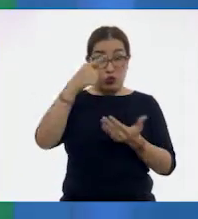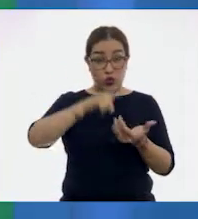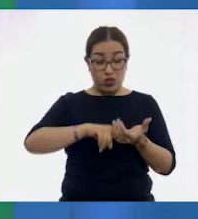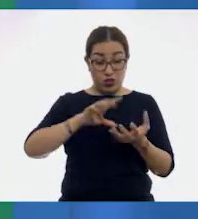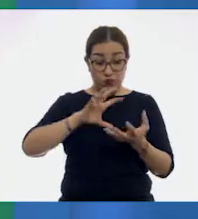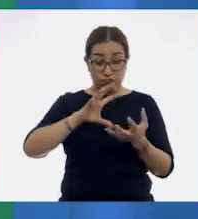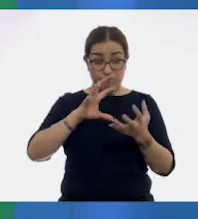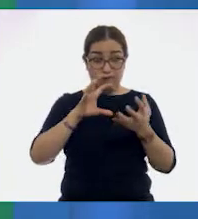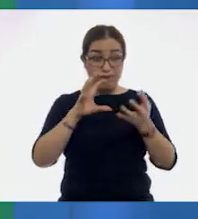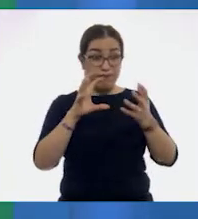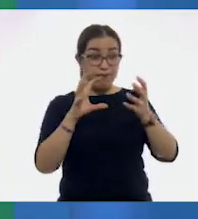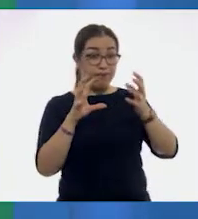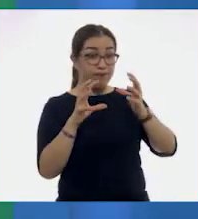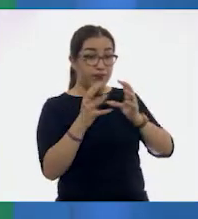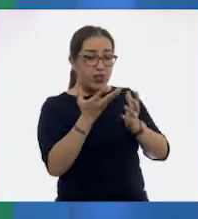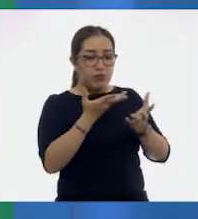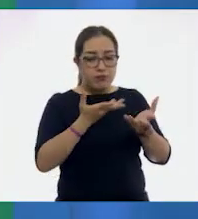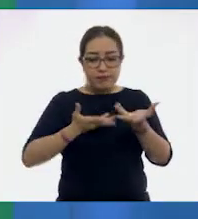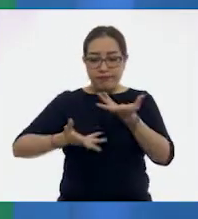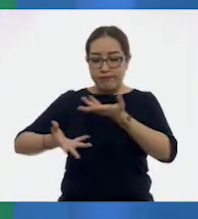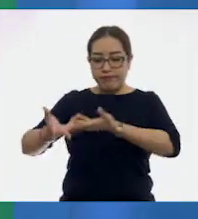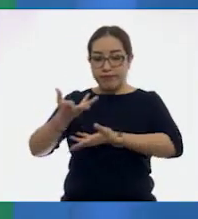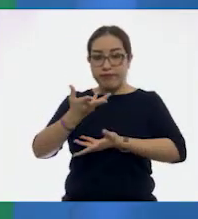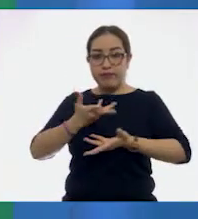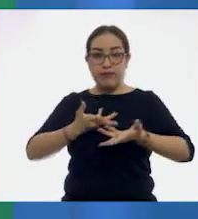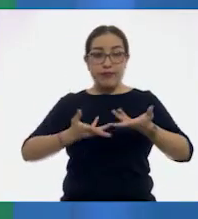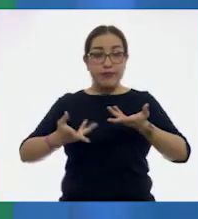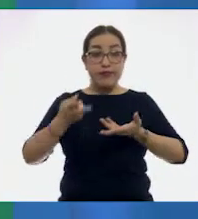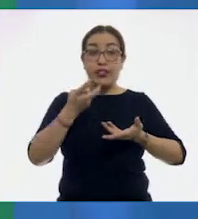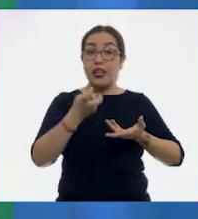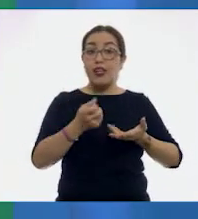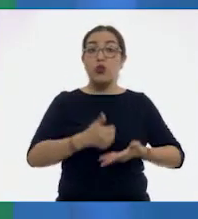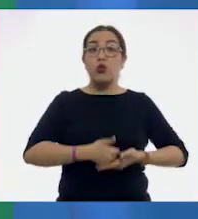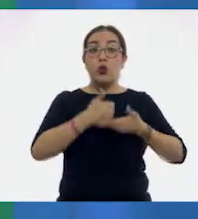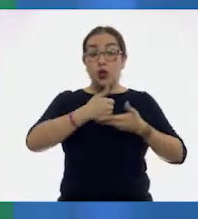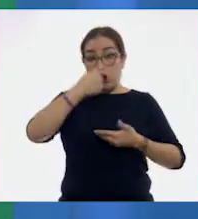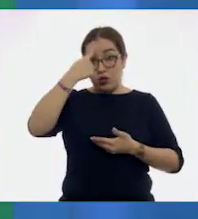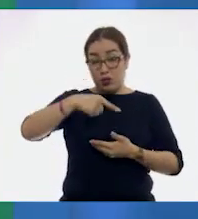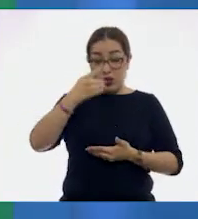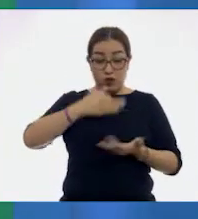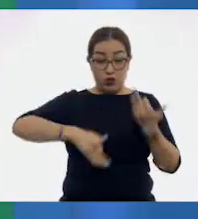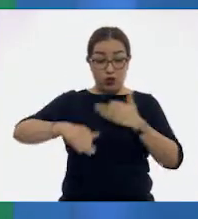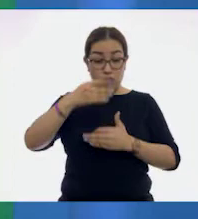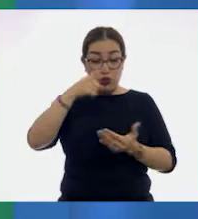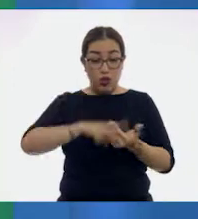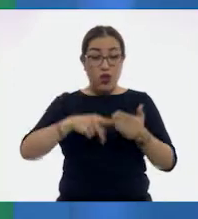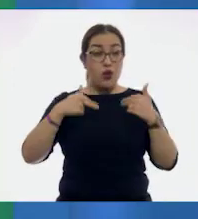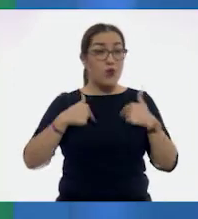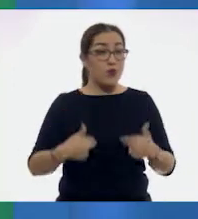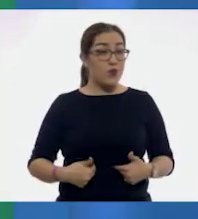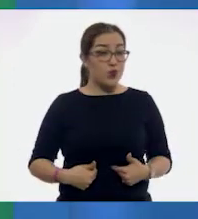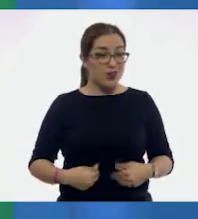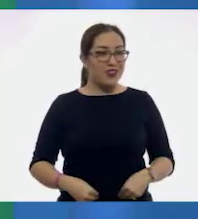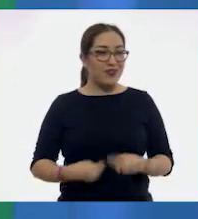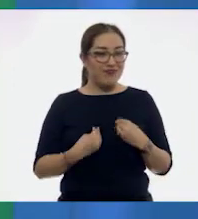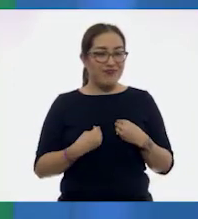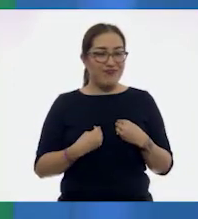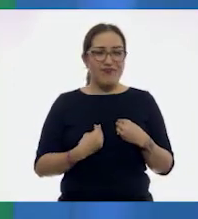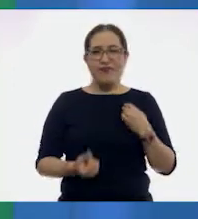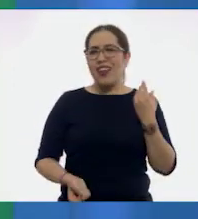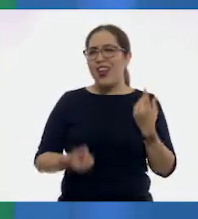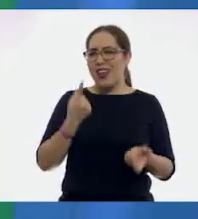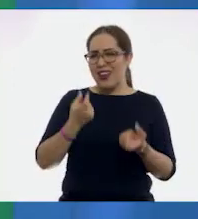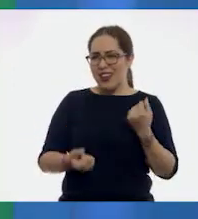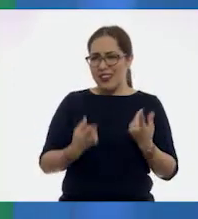interactúa. Y esa interacción favorece la vida de todas las especies que lo habitamos. Aunque muchos seres vivos puedan habitar